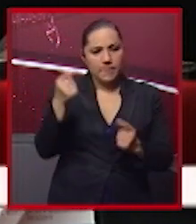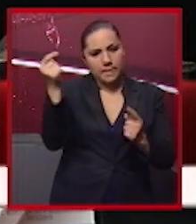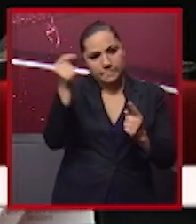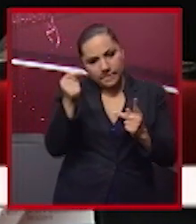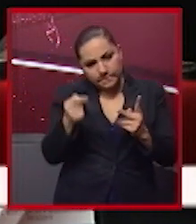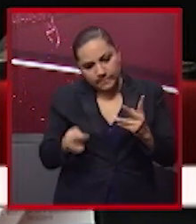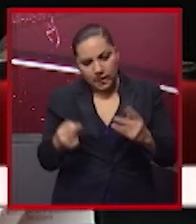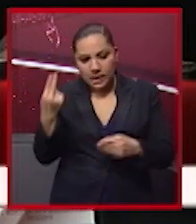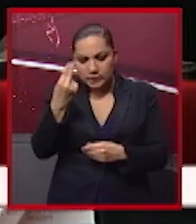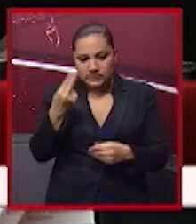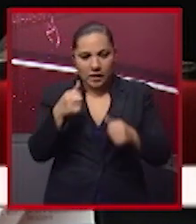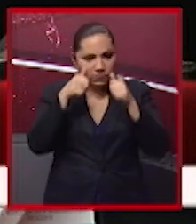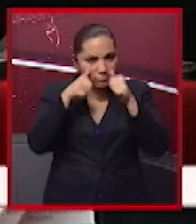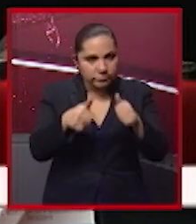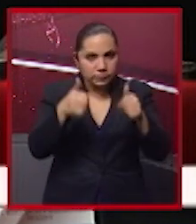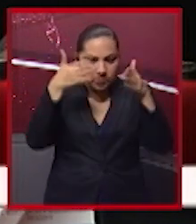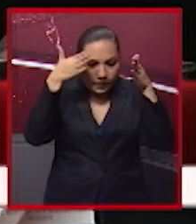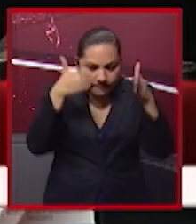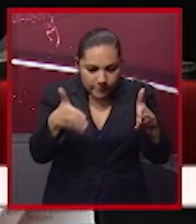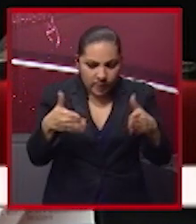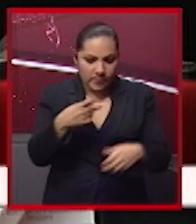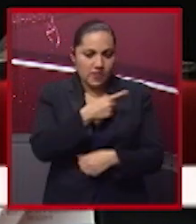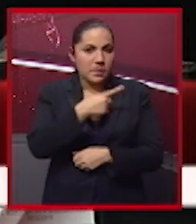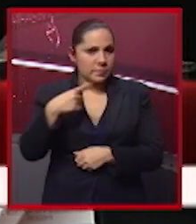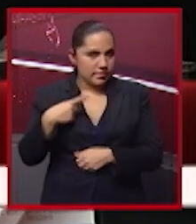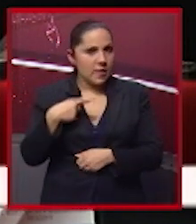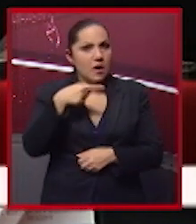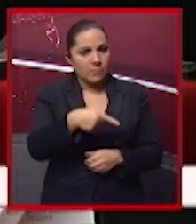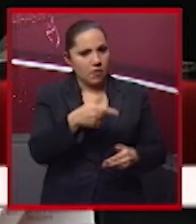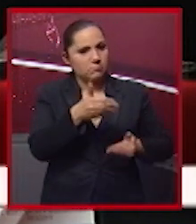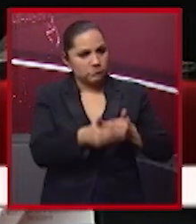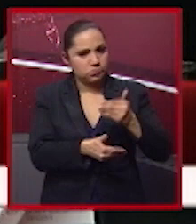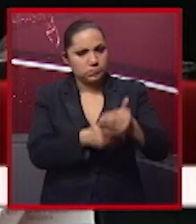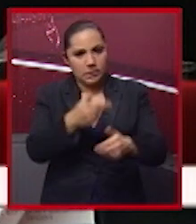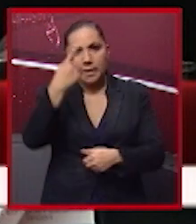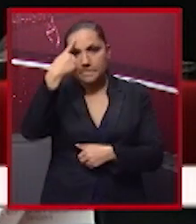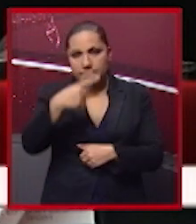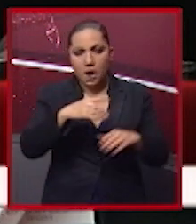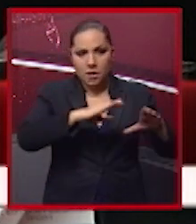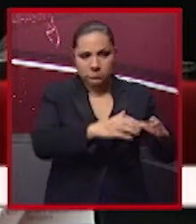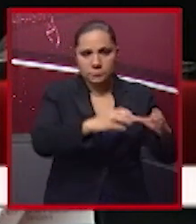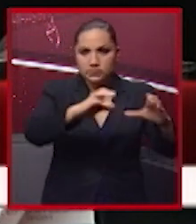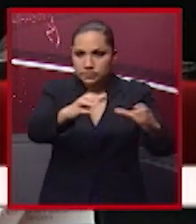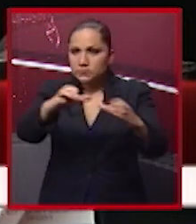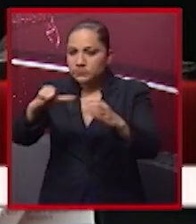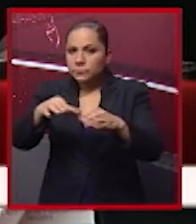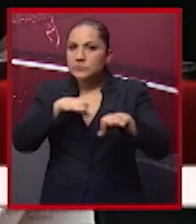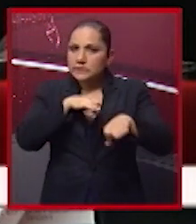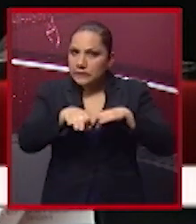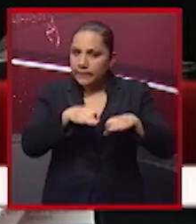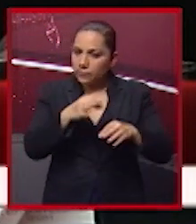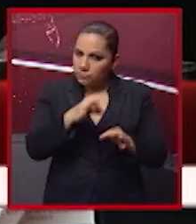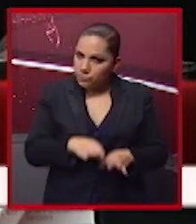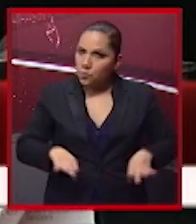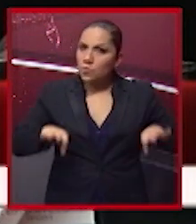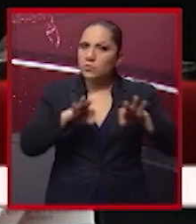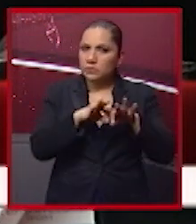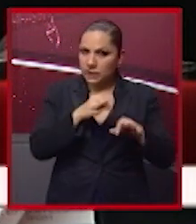de estabilidad y certidumbre institucional. La política en su propia